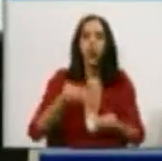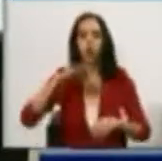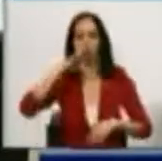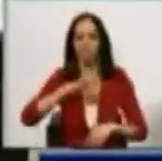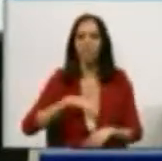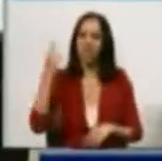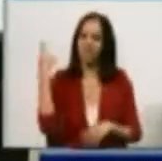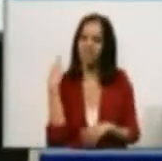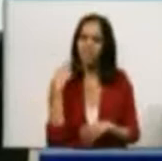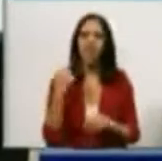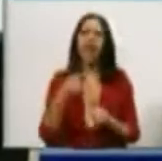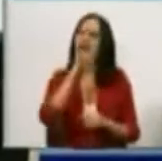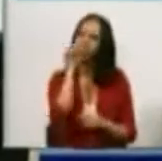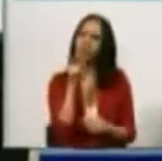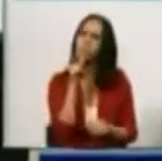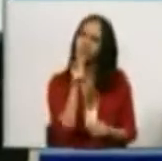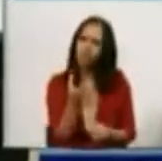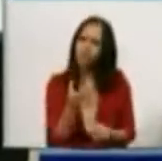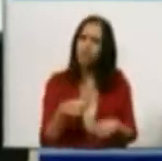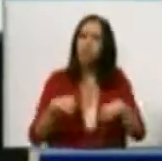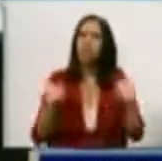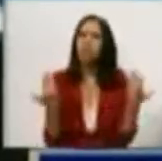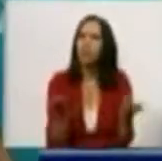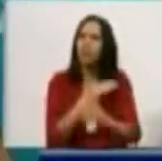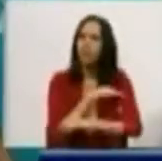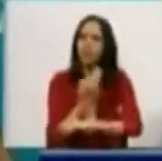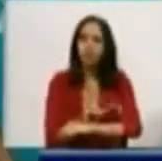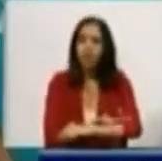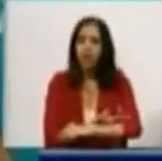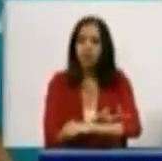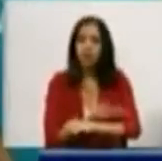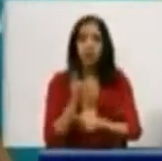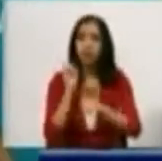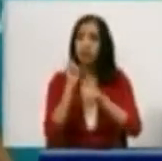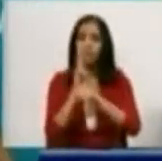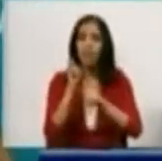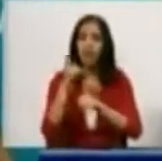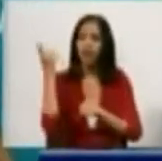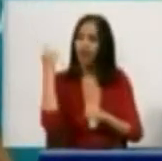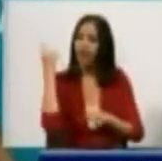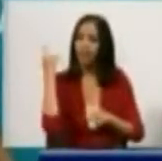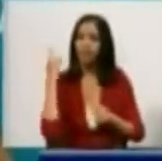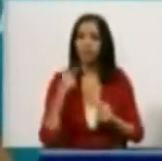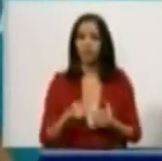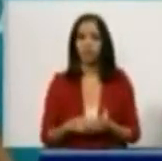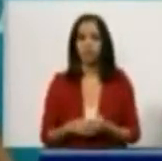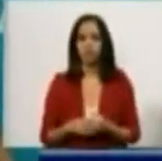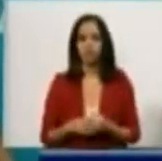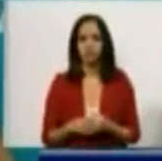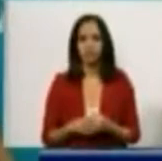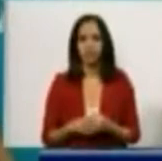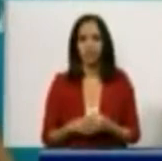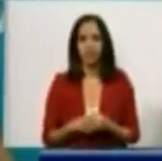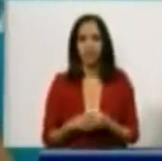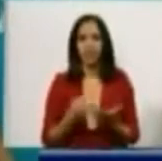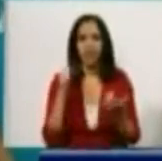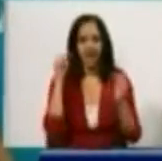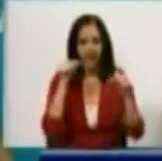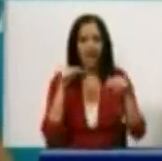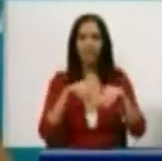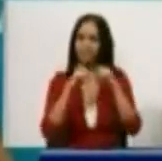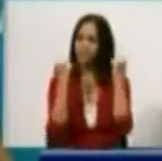hágase usted la pregunta de qué fuerzas no estaban ayer en el aula magna